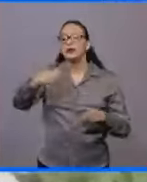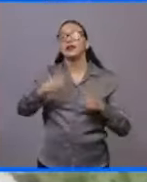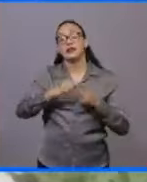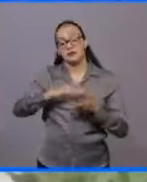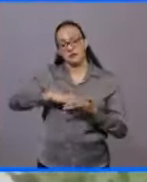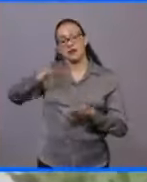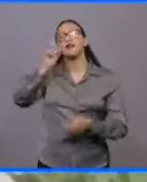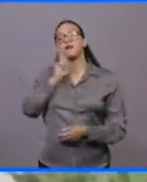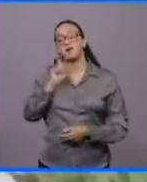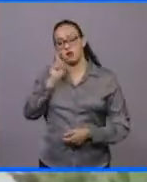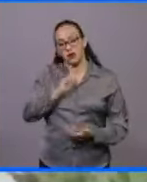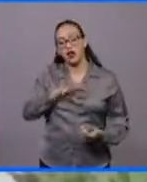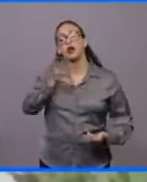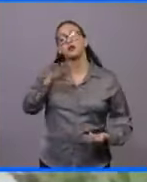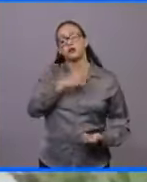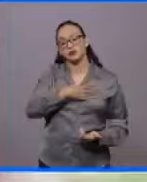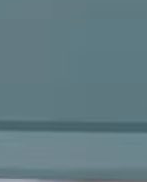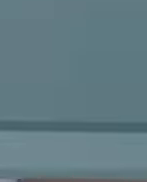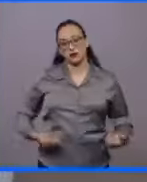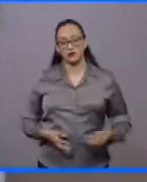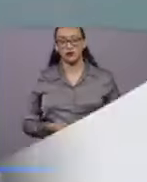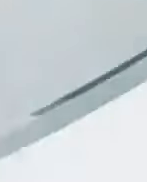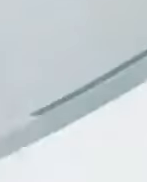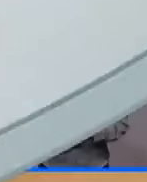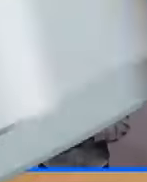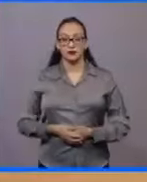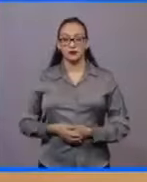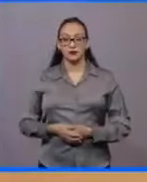búsqueda son mujeres.